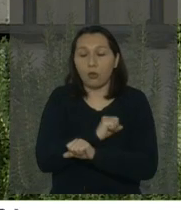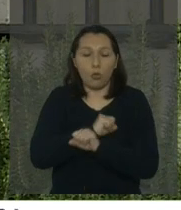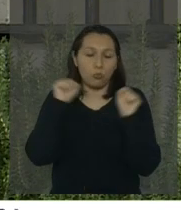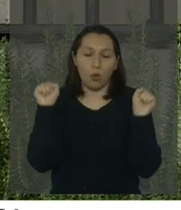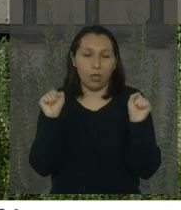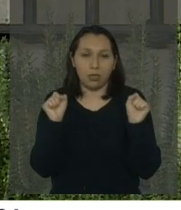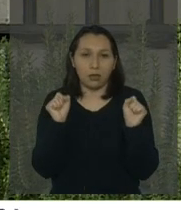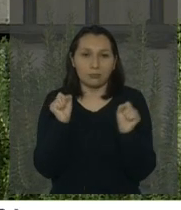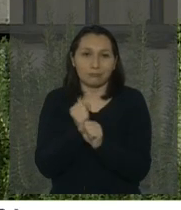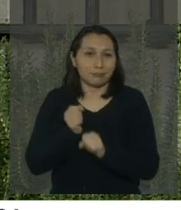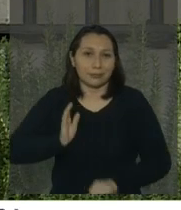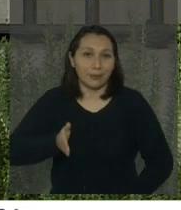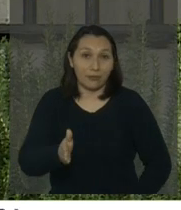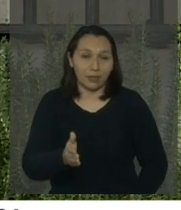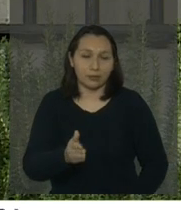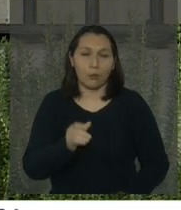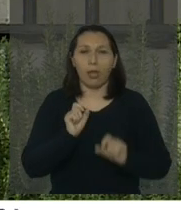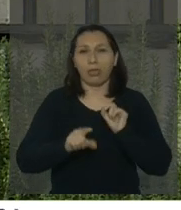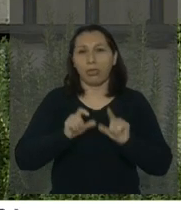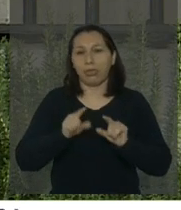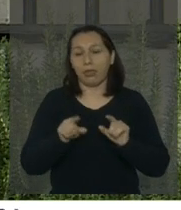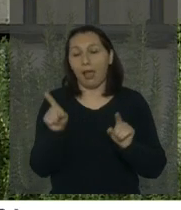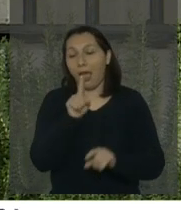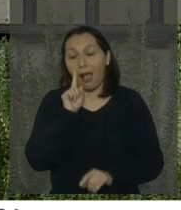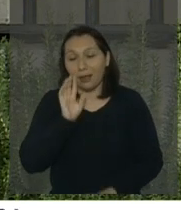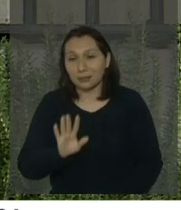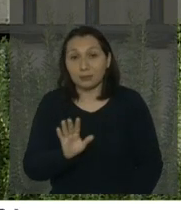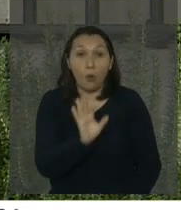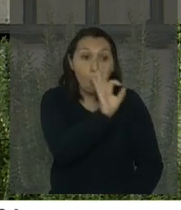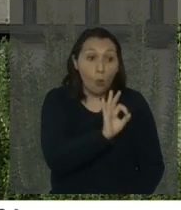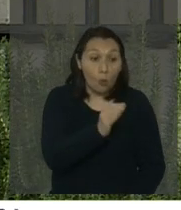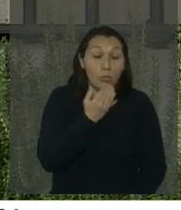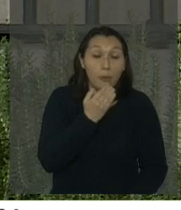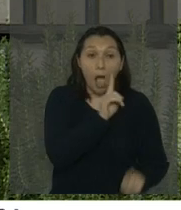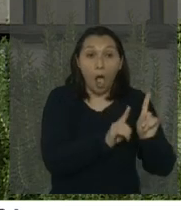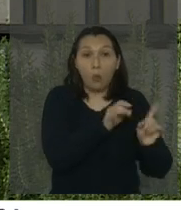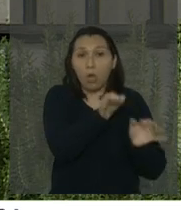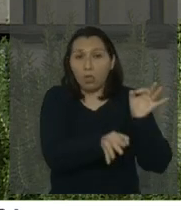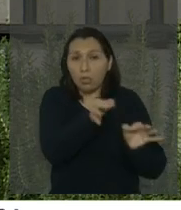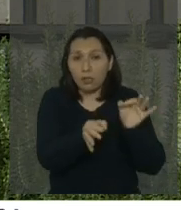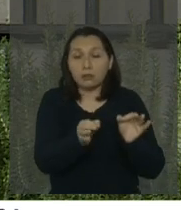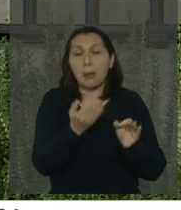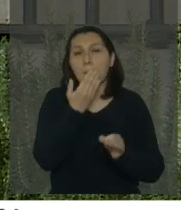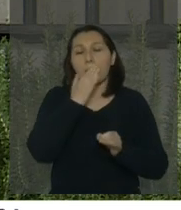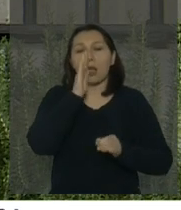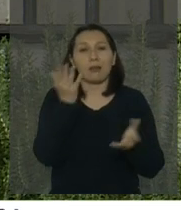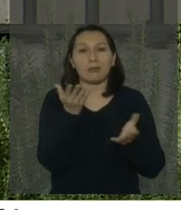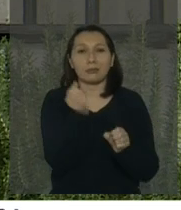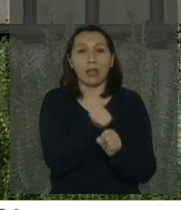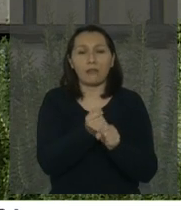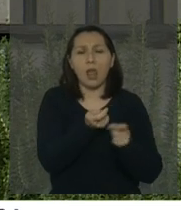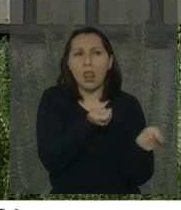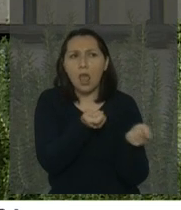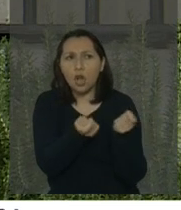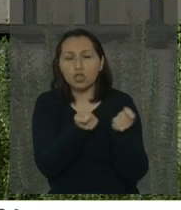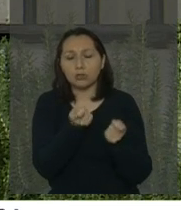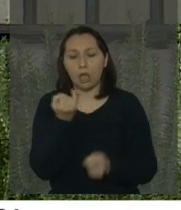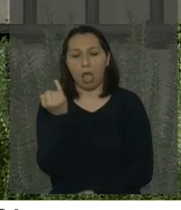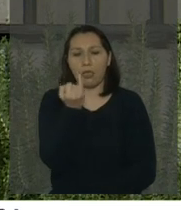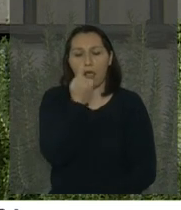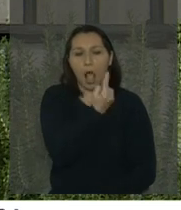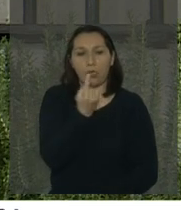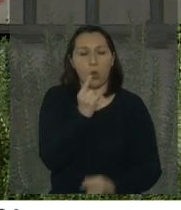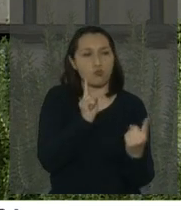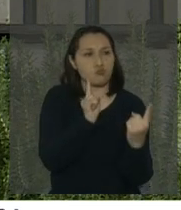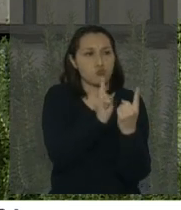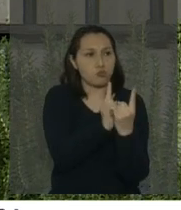poder seguir. Argumentos de ese tipo. O incluso algunos decían que era mucho mejor que los trabajadores negociaran individualmente con